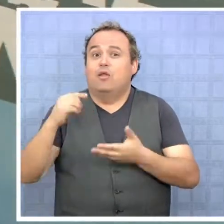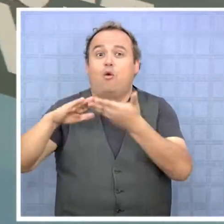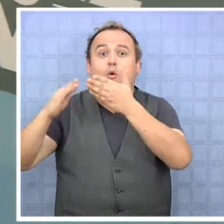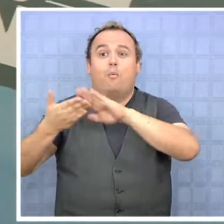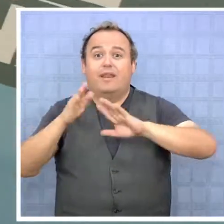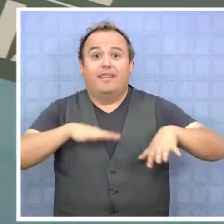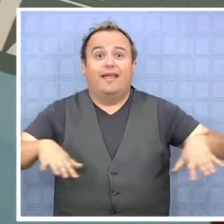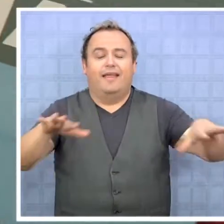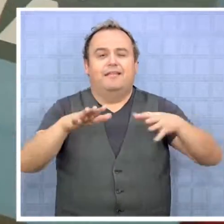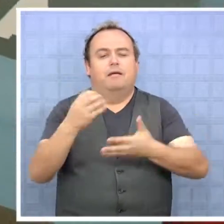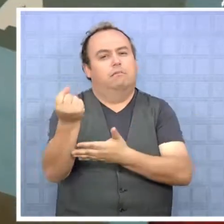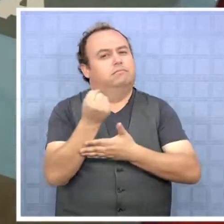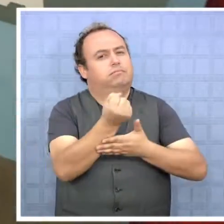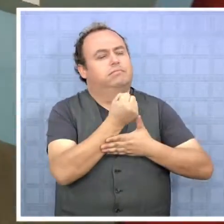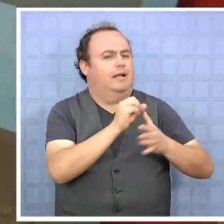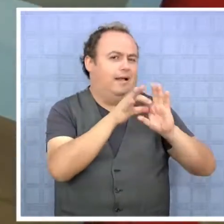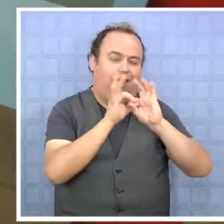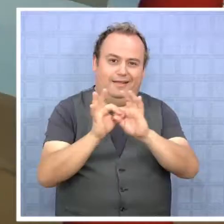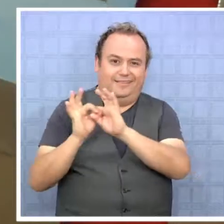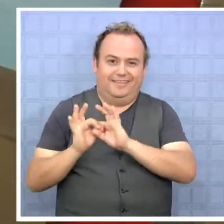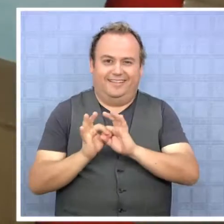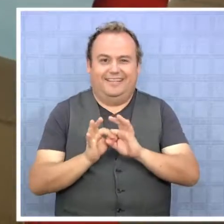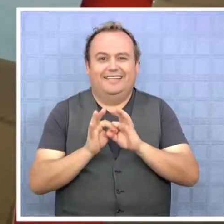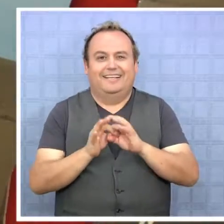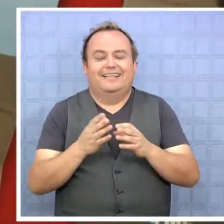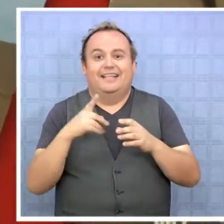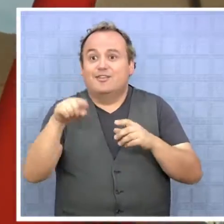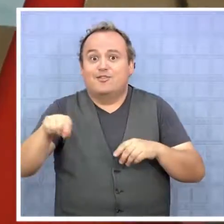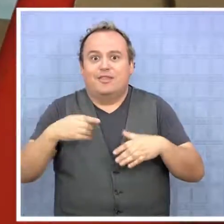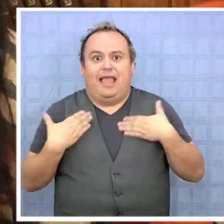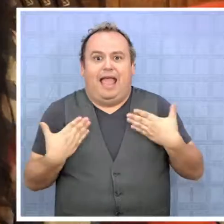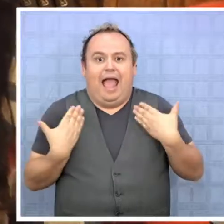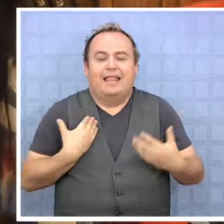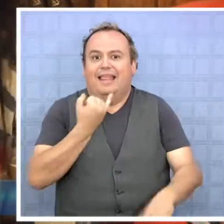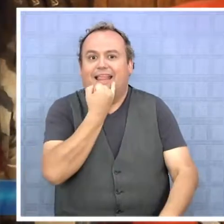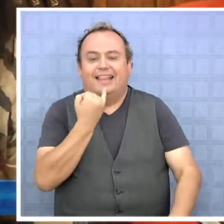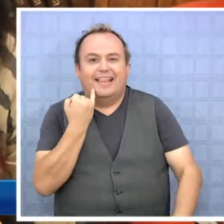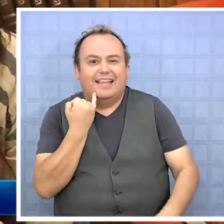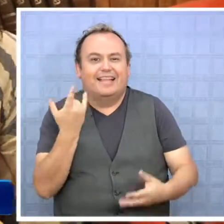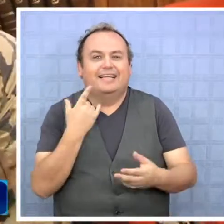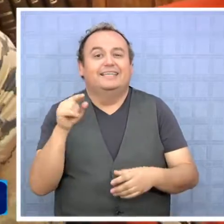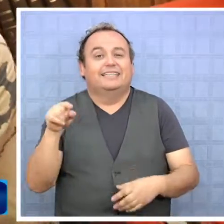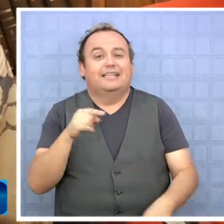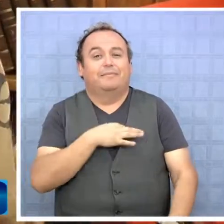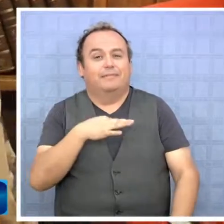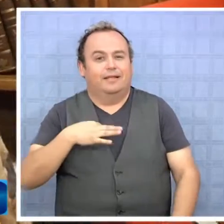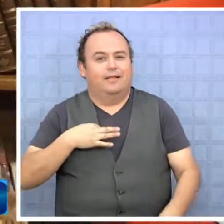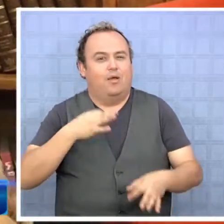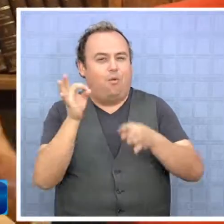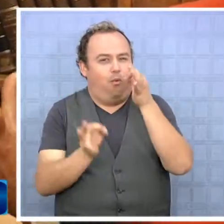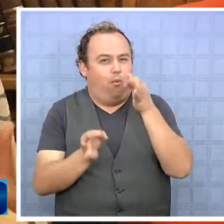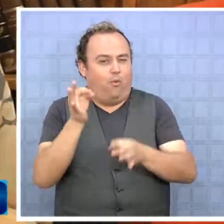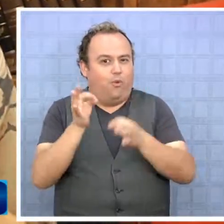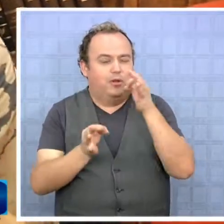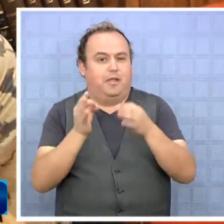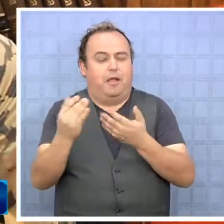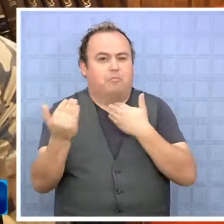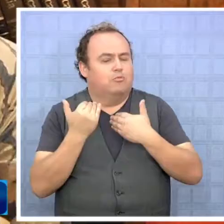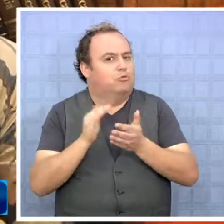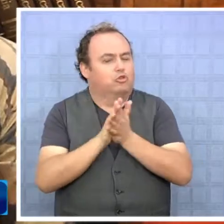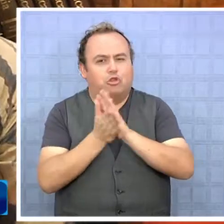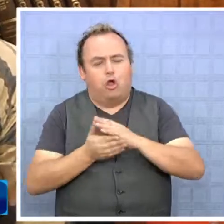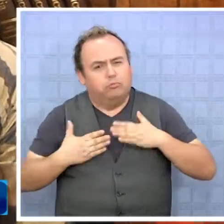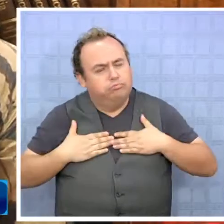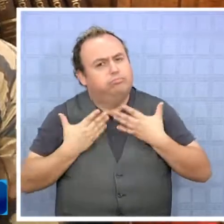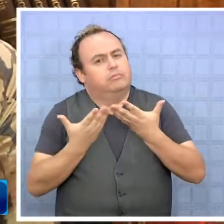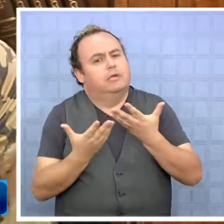que colaboró, agradecer en particular la energía y el entusiasmo de la intendenta y de nuestro Seremi Justicia Renzo Trisotti, que se dieron el todo por el